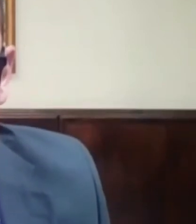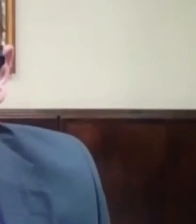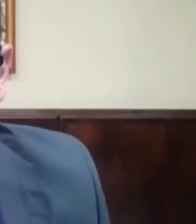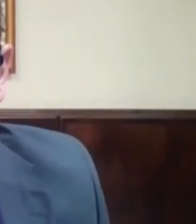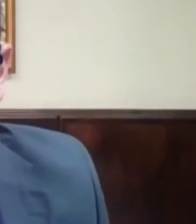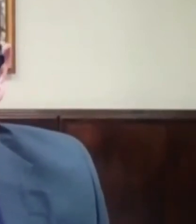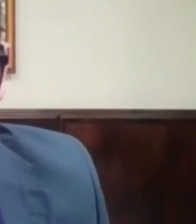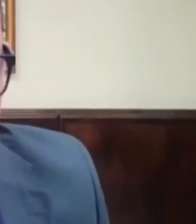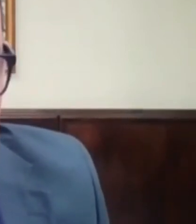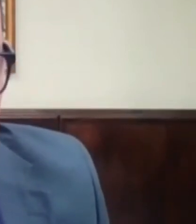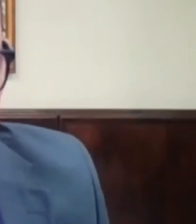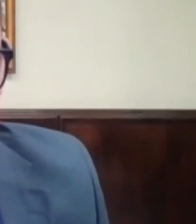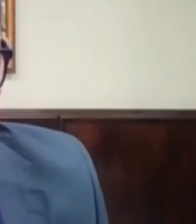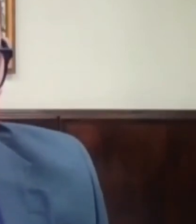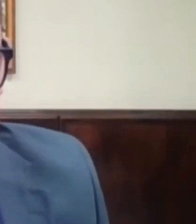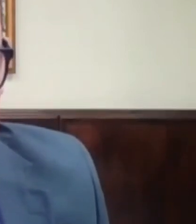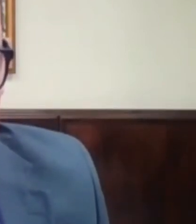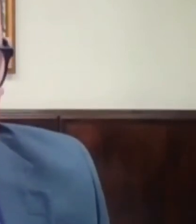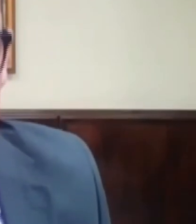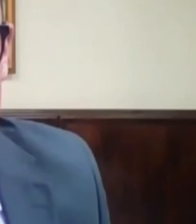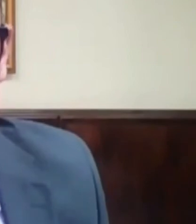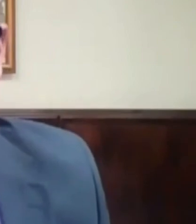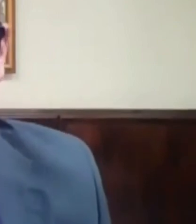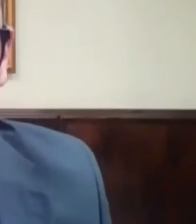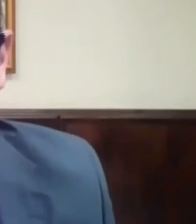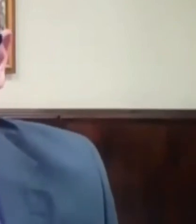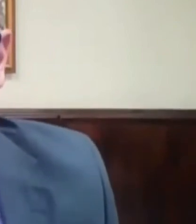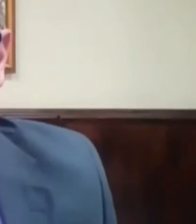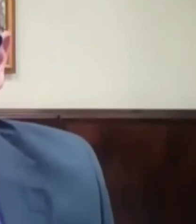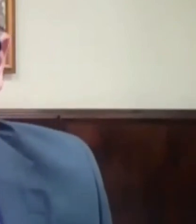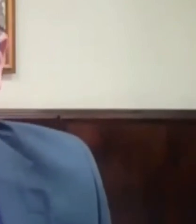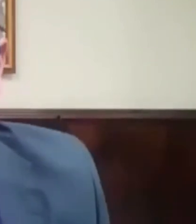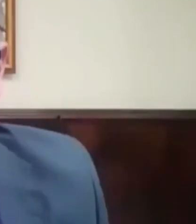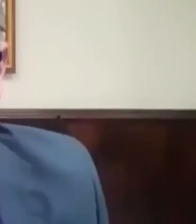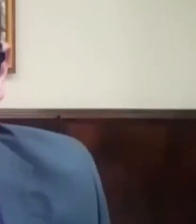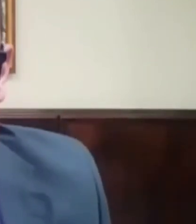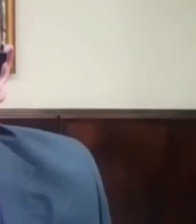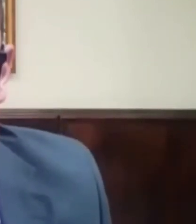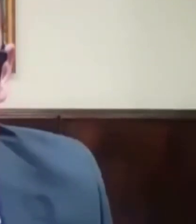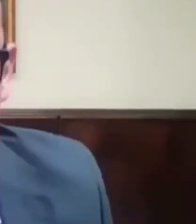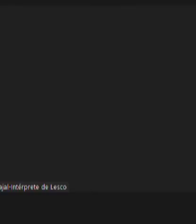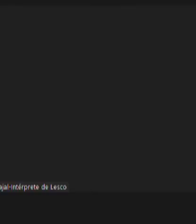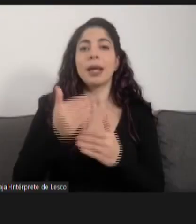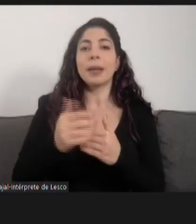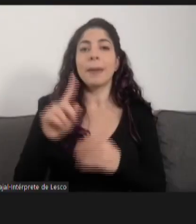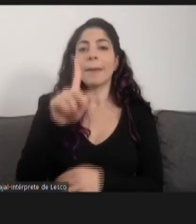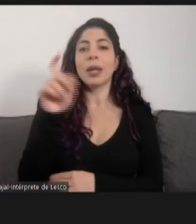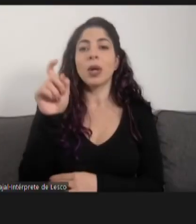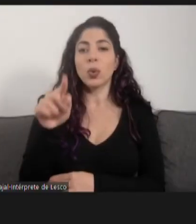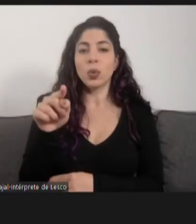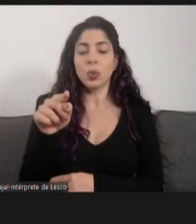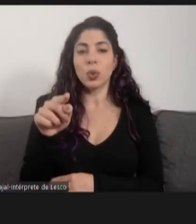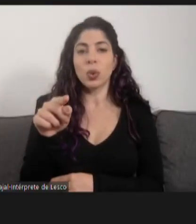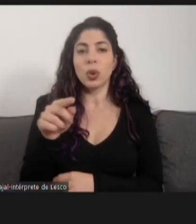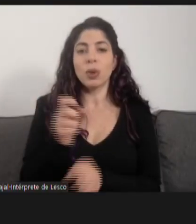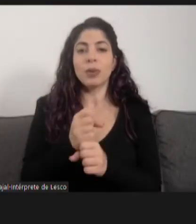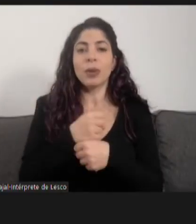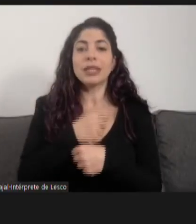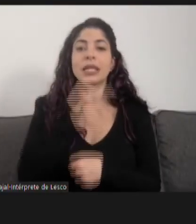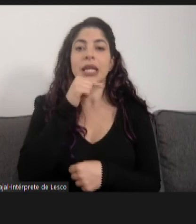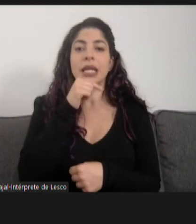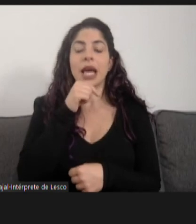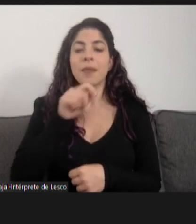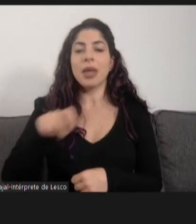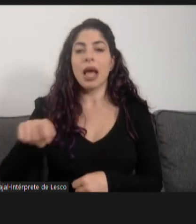Ricardo, está silenciado. Listo, perdón. La siguiente consulta la realiza el